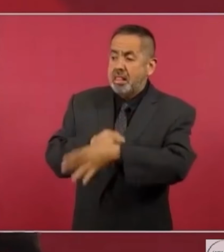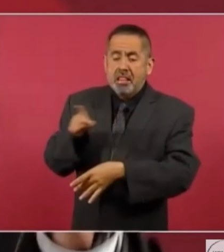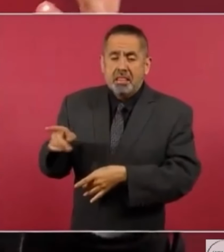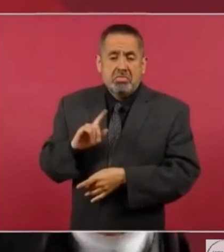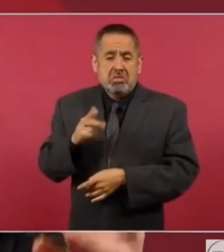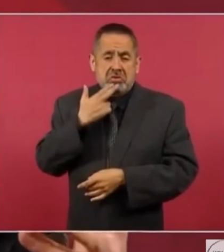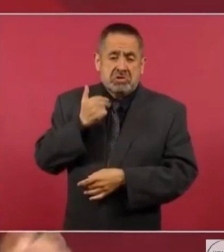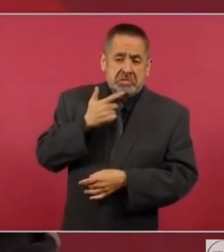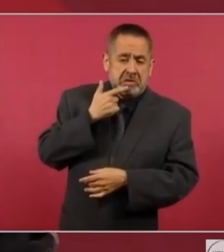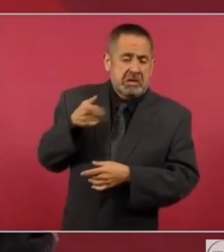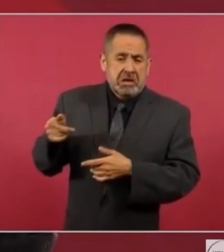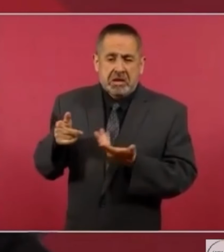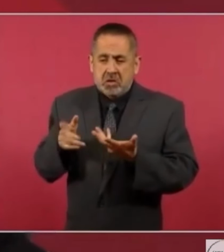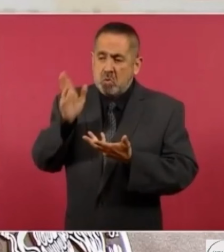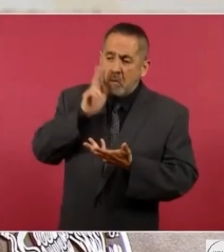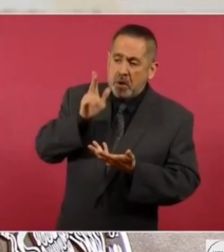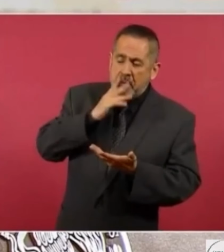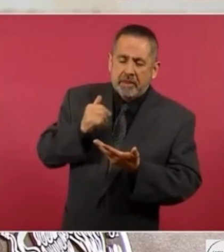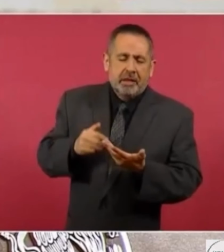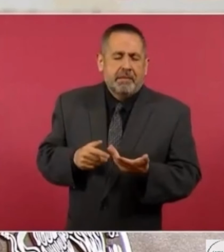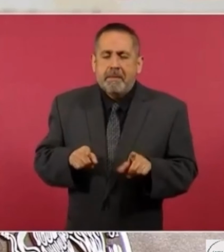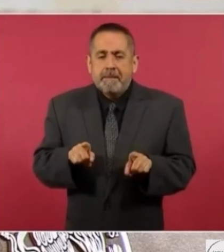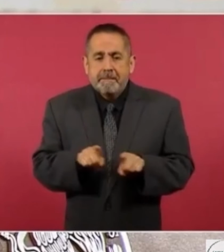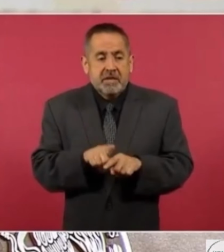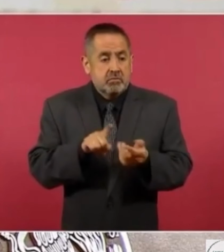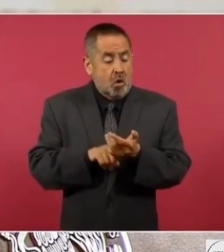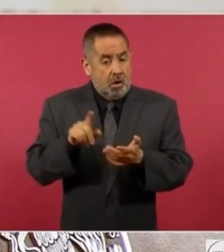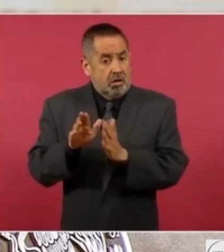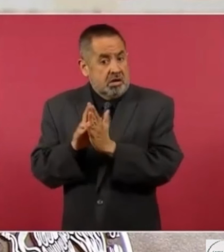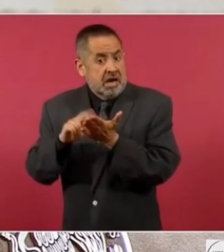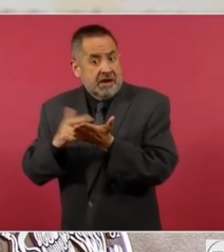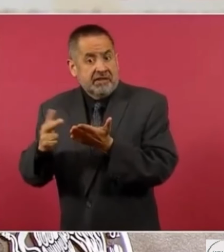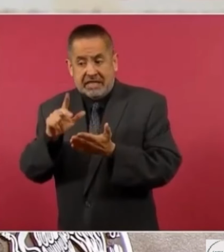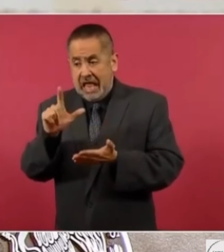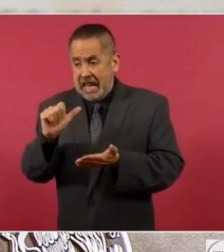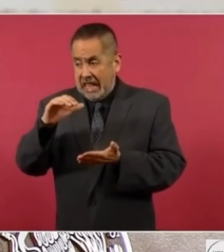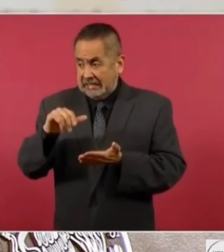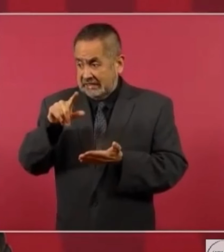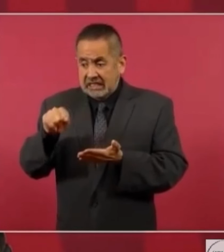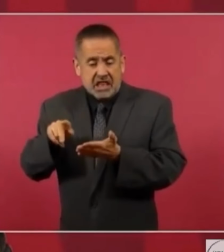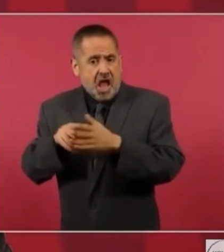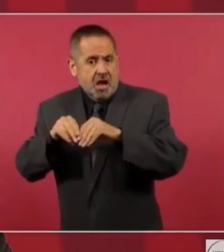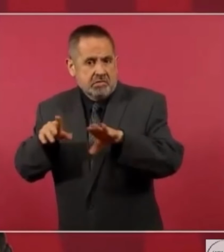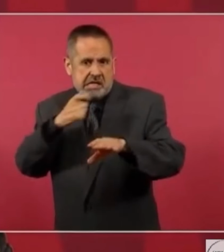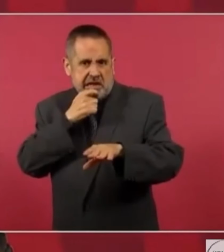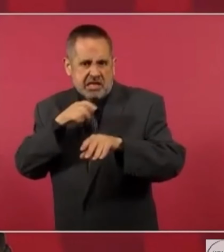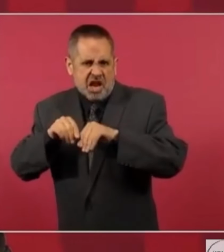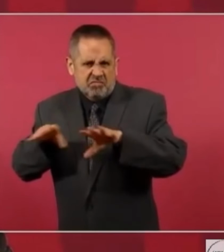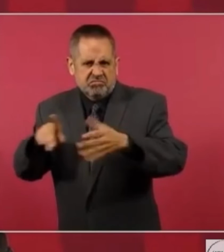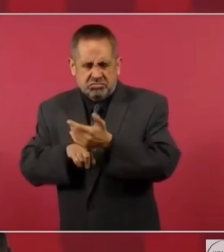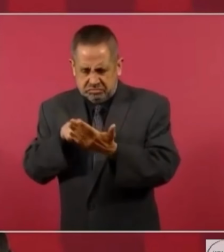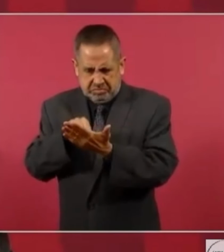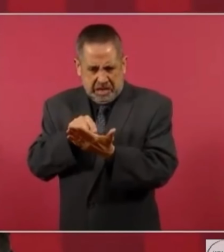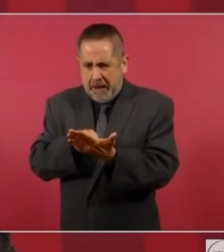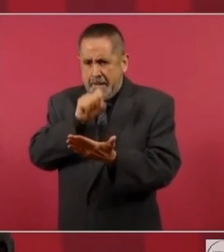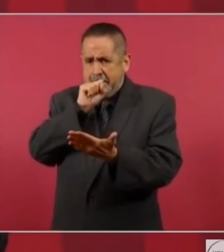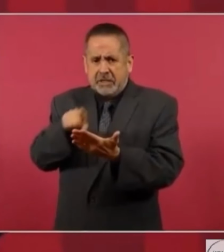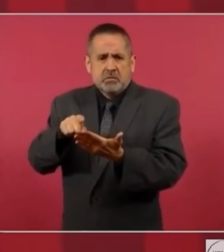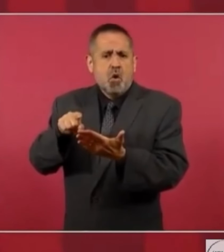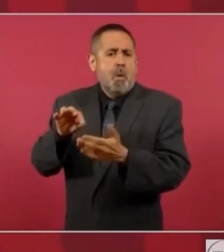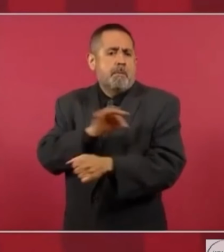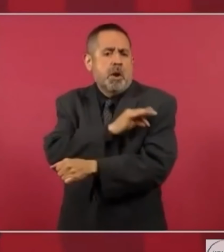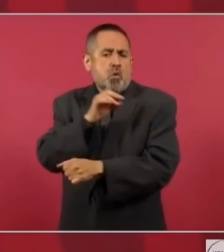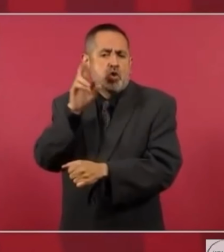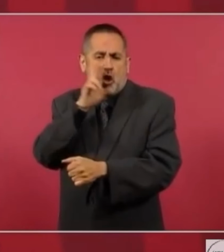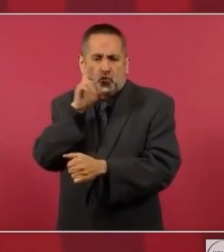y decían que no había evidencia. En esta misma revista Lancet fue donde también la vacuna Sputnik